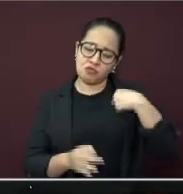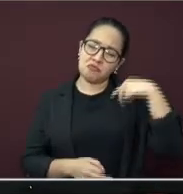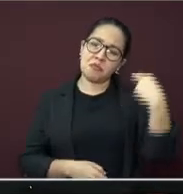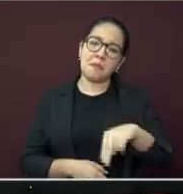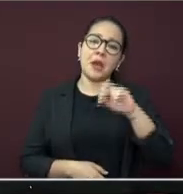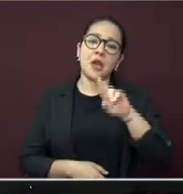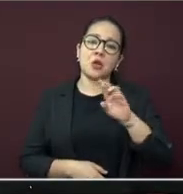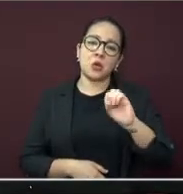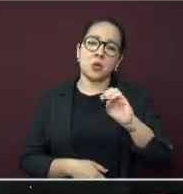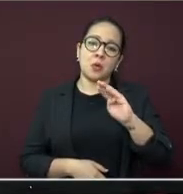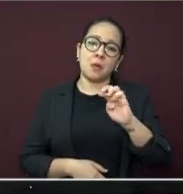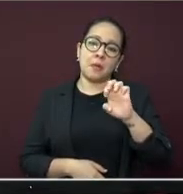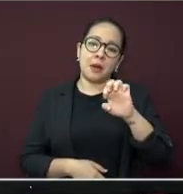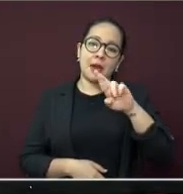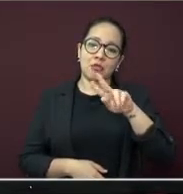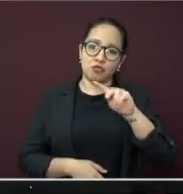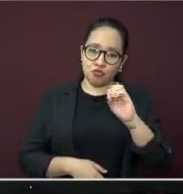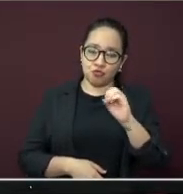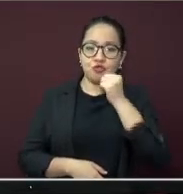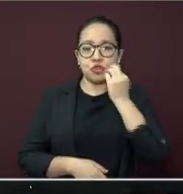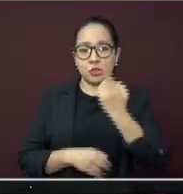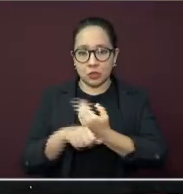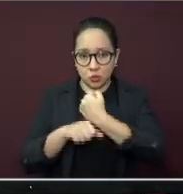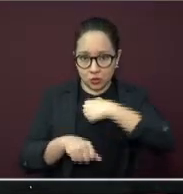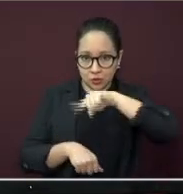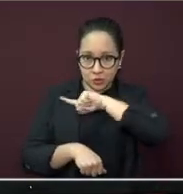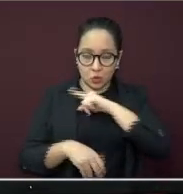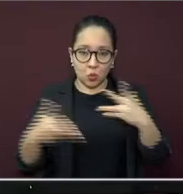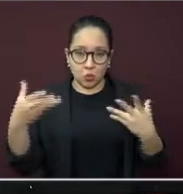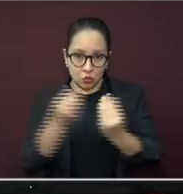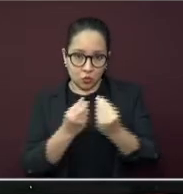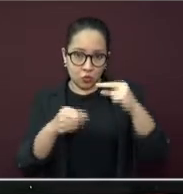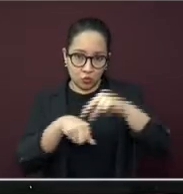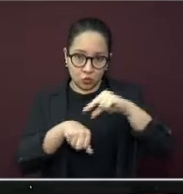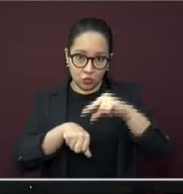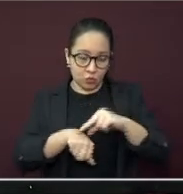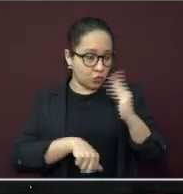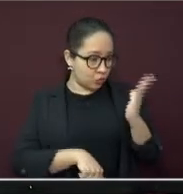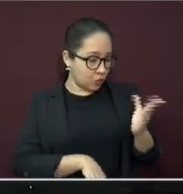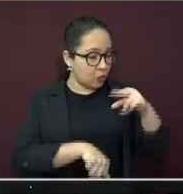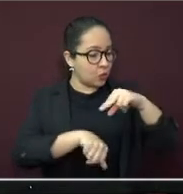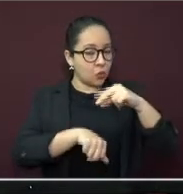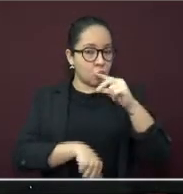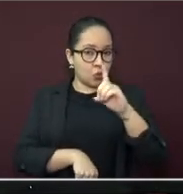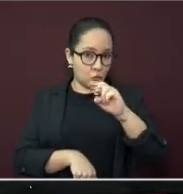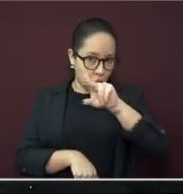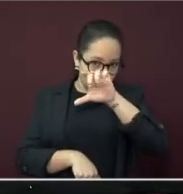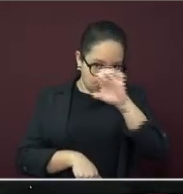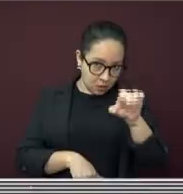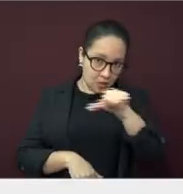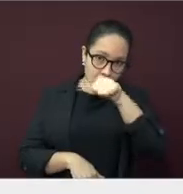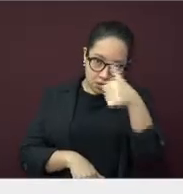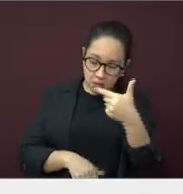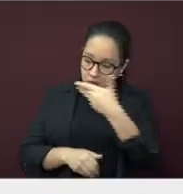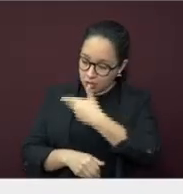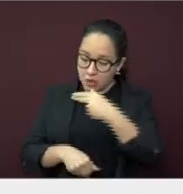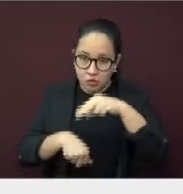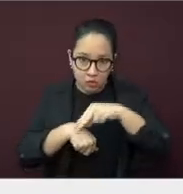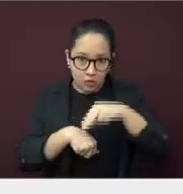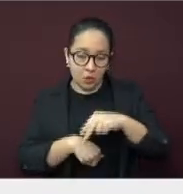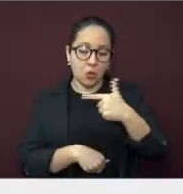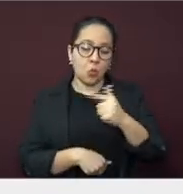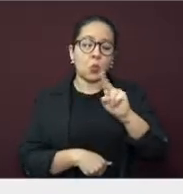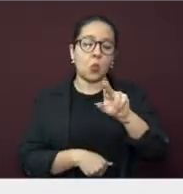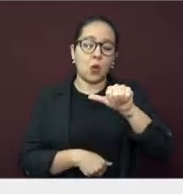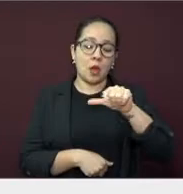secretario de salud junto con las doctoras dulce maría espejo guevara y guadalupe díaz del castillo flores para informar a ustedes